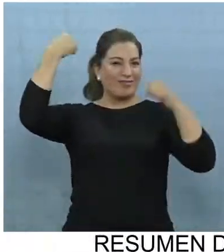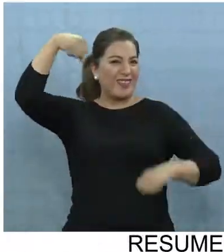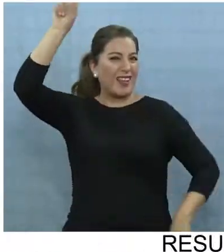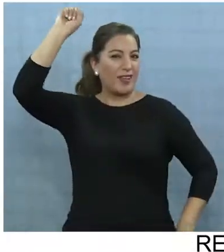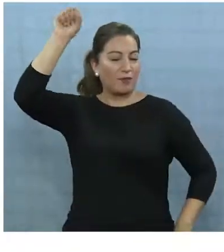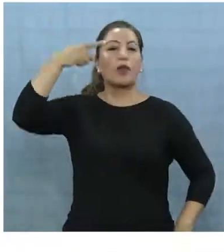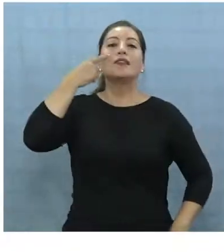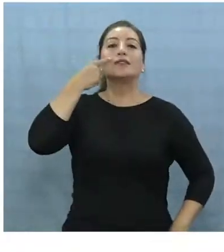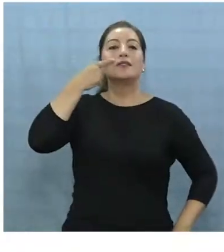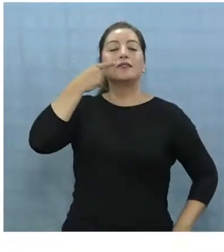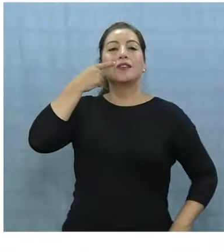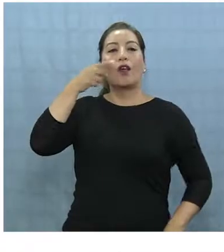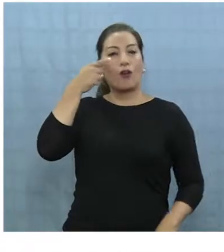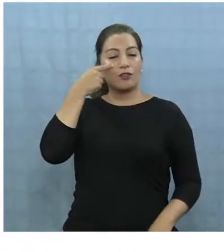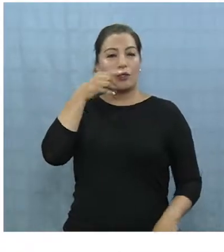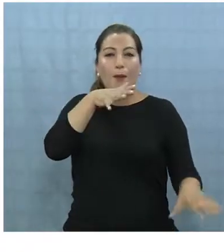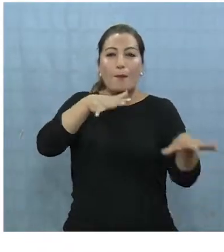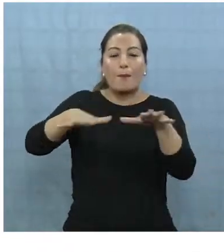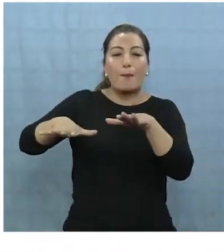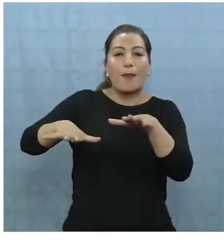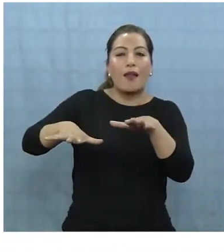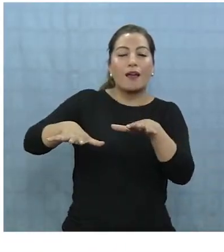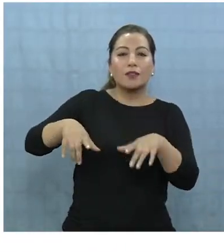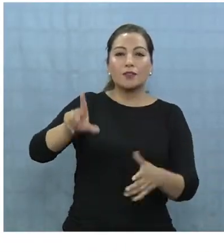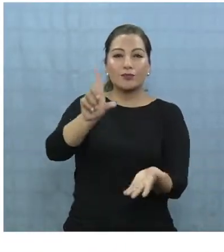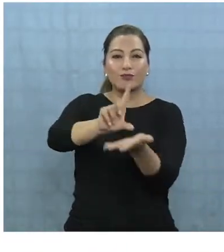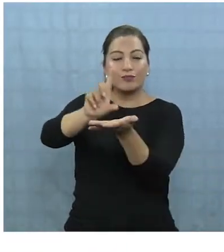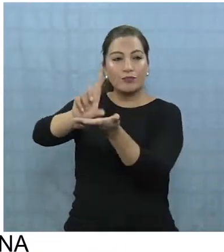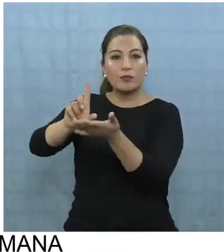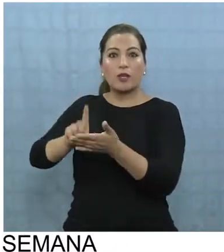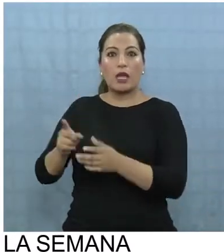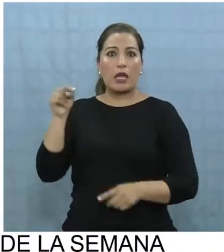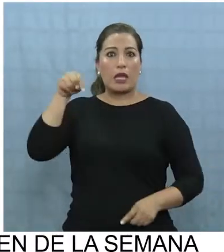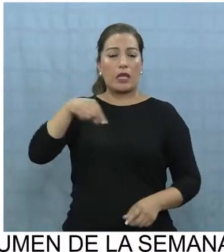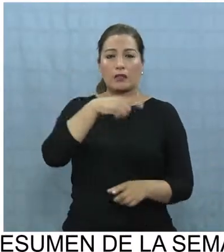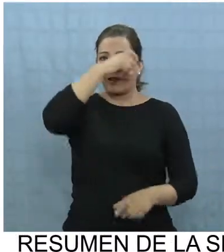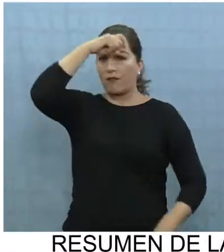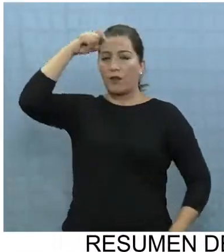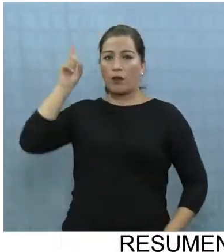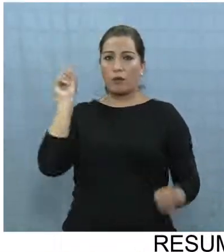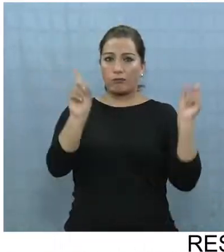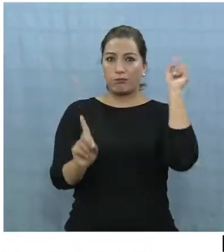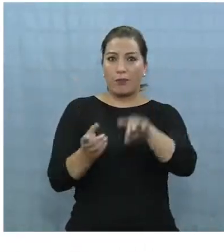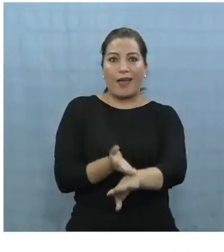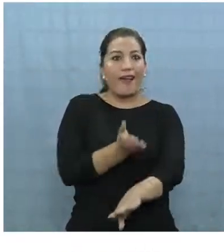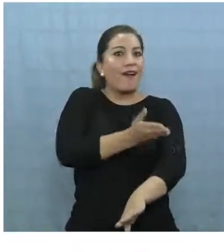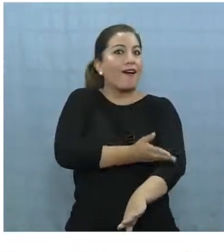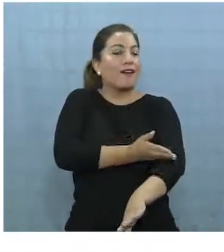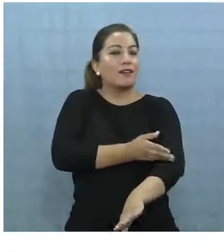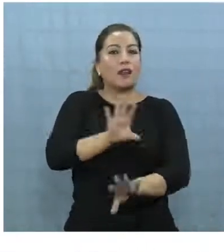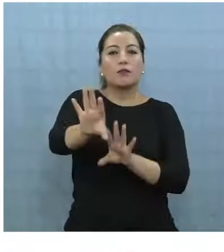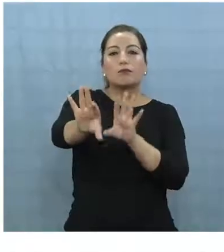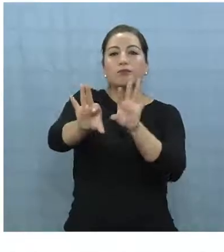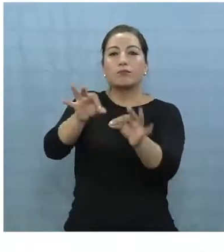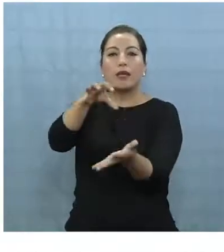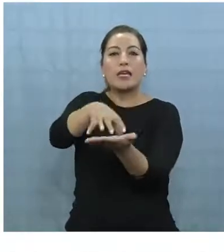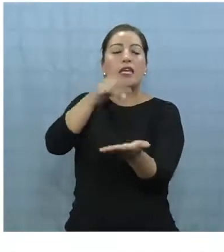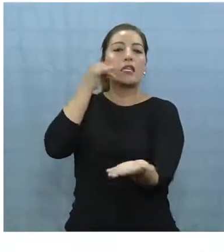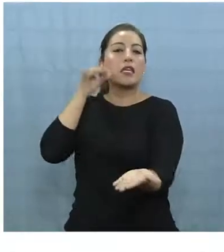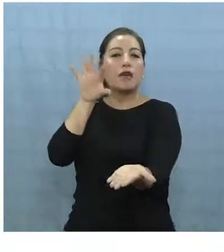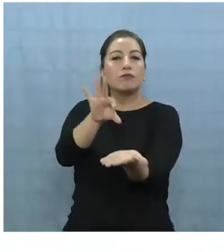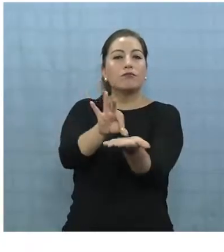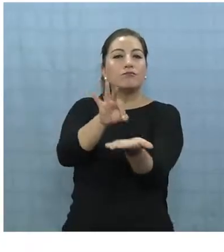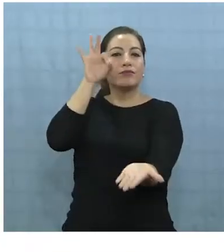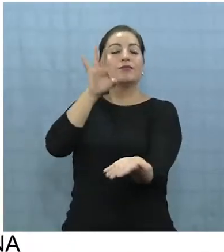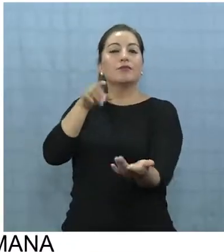sus hermosas playas y paisajes. En este verano se incrementó el número de visitantes, quienes con anticipación seleccionaron